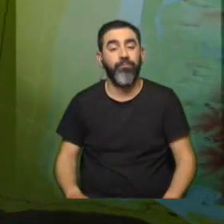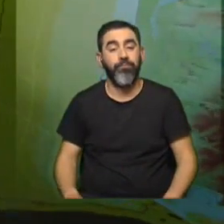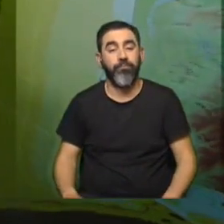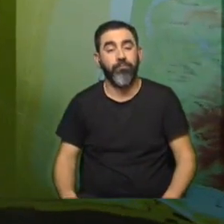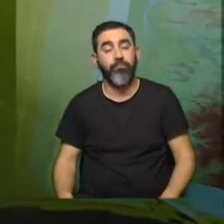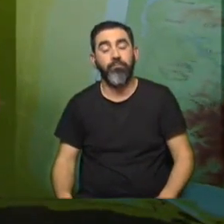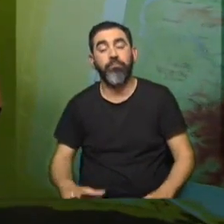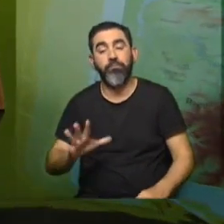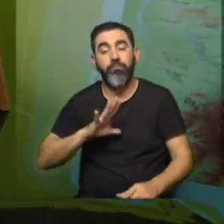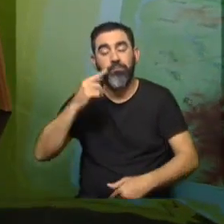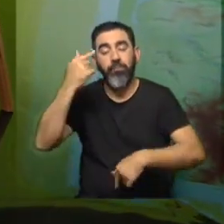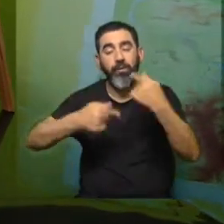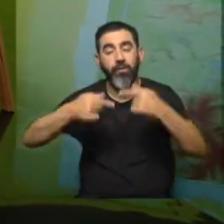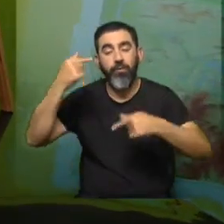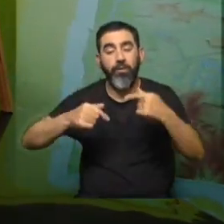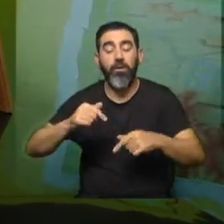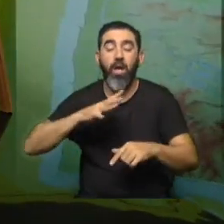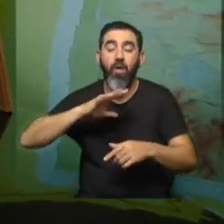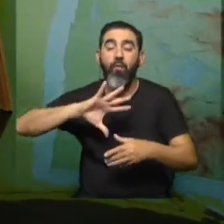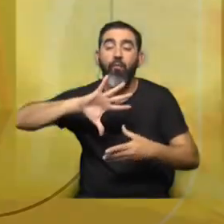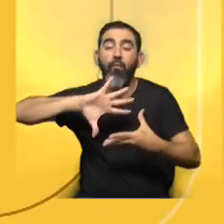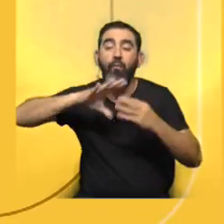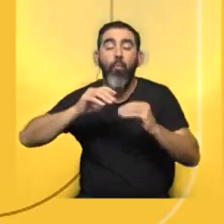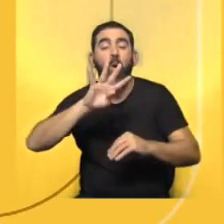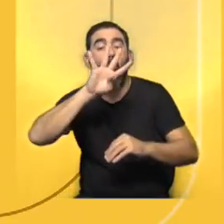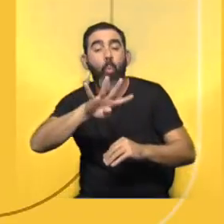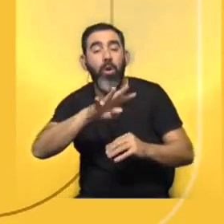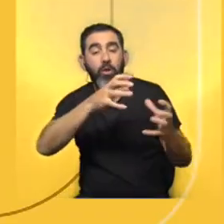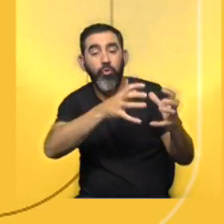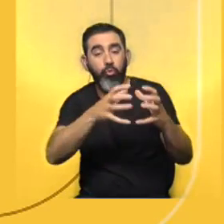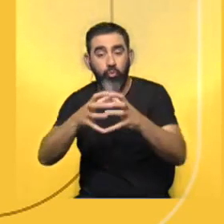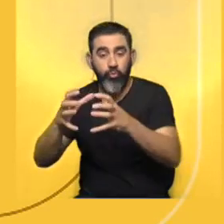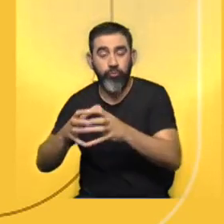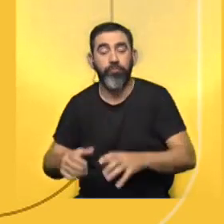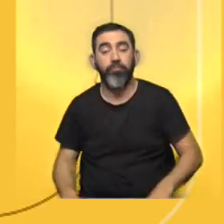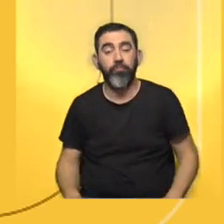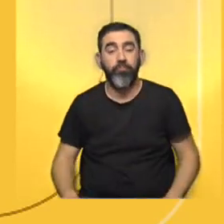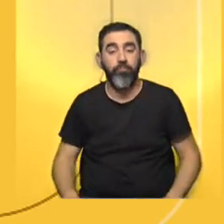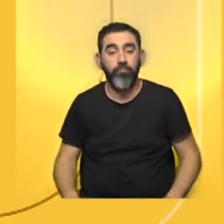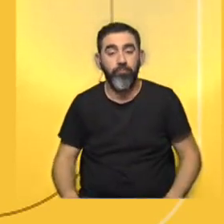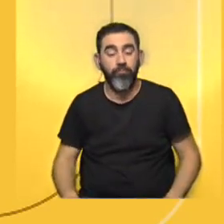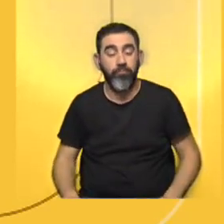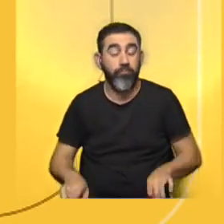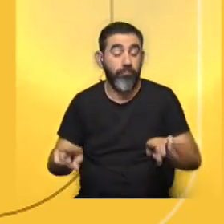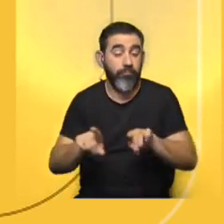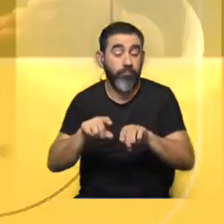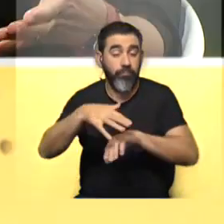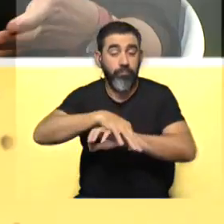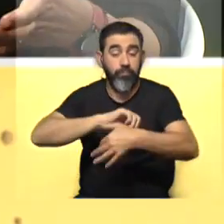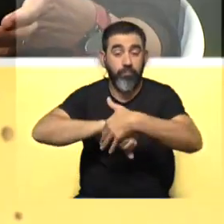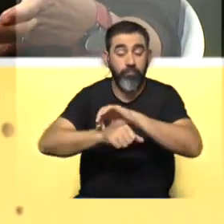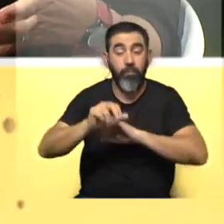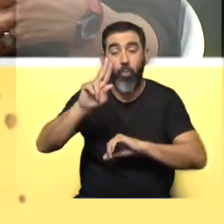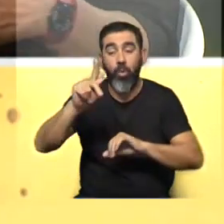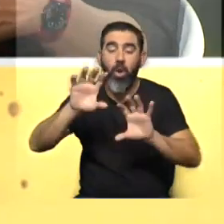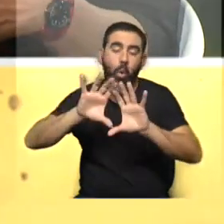que ustedes han encontrado básicamente 4 maneras de agruparlos. Sí, como pasa en la arqueología británica, bueno, o de todo